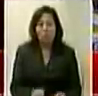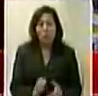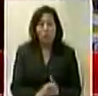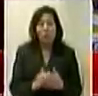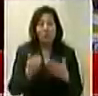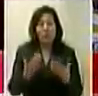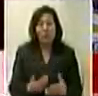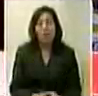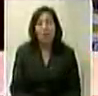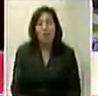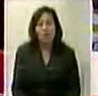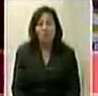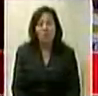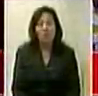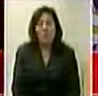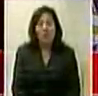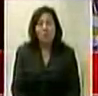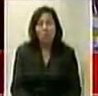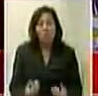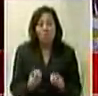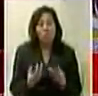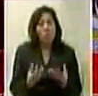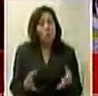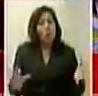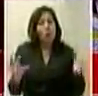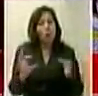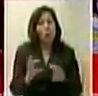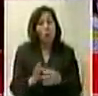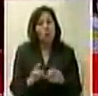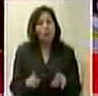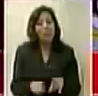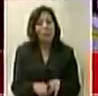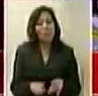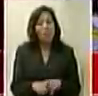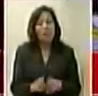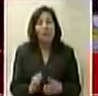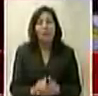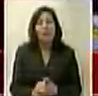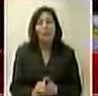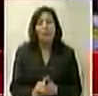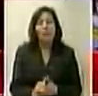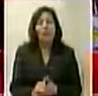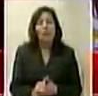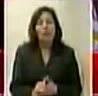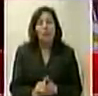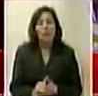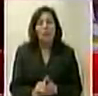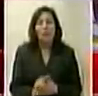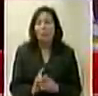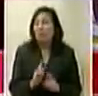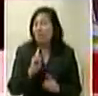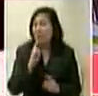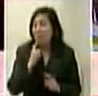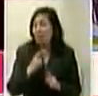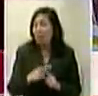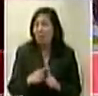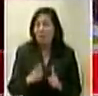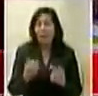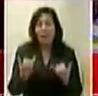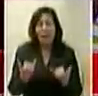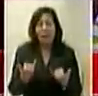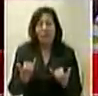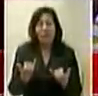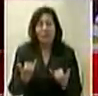saludos y mucha unión también, y no ser diferentes a